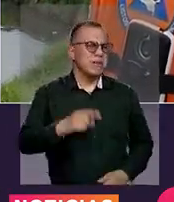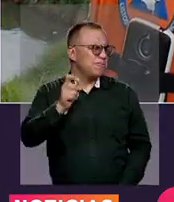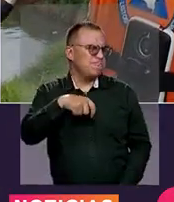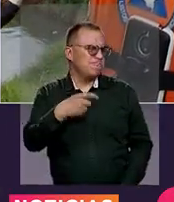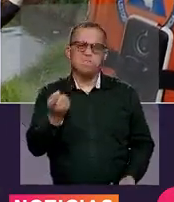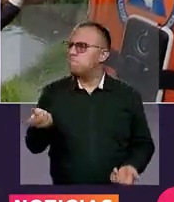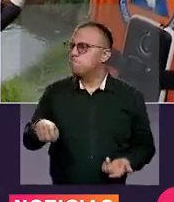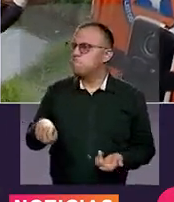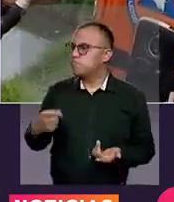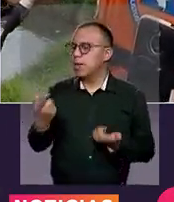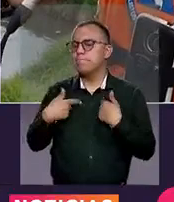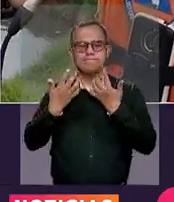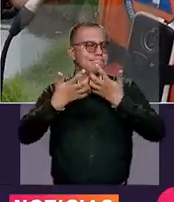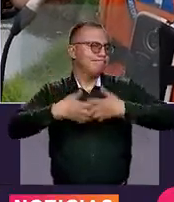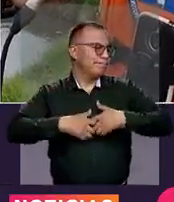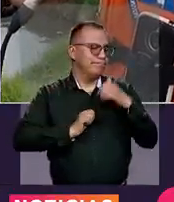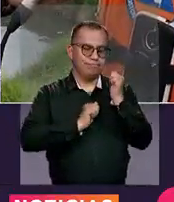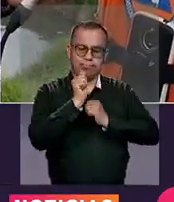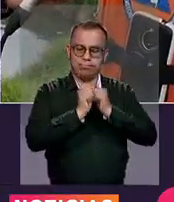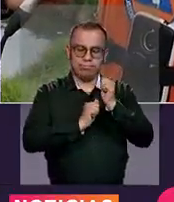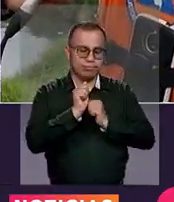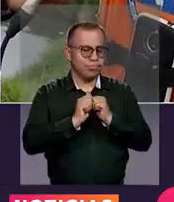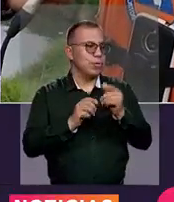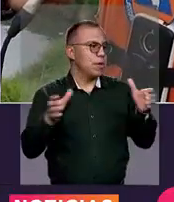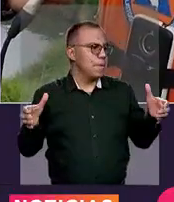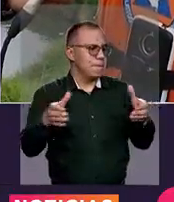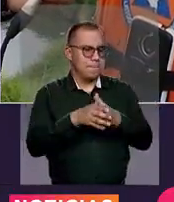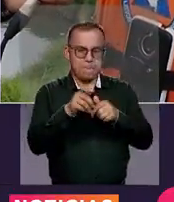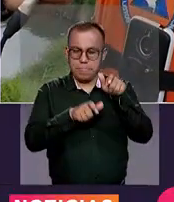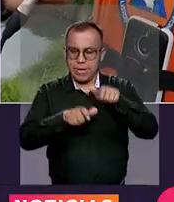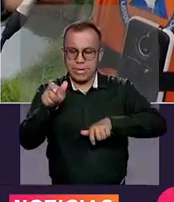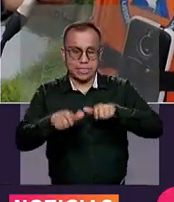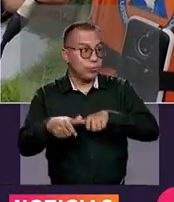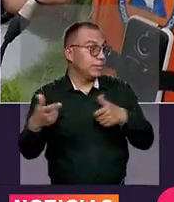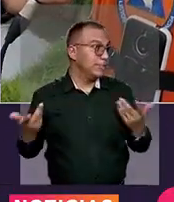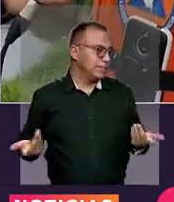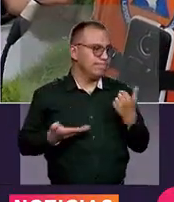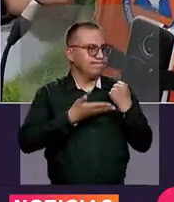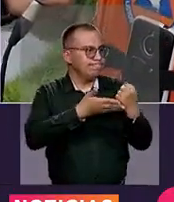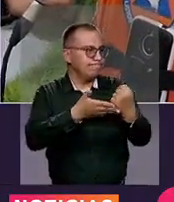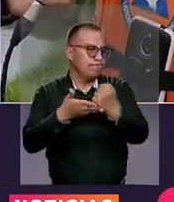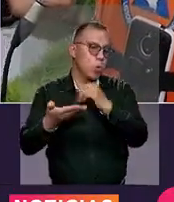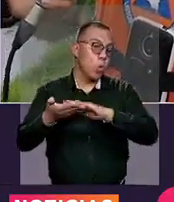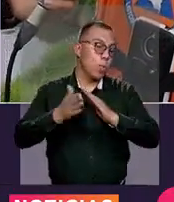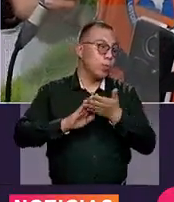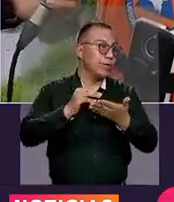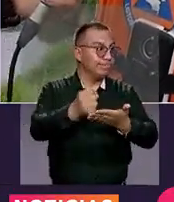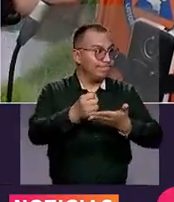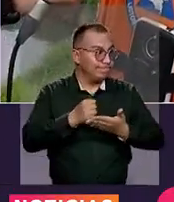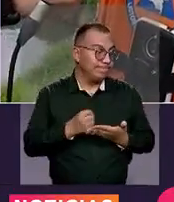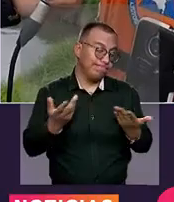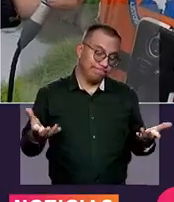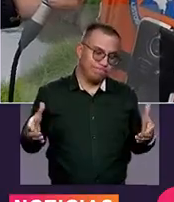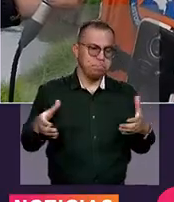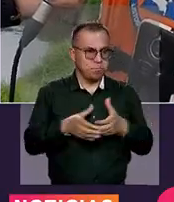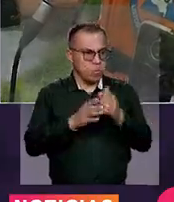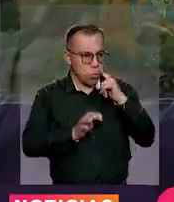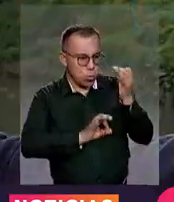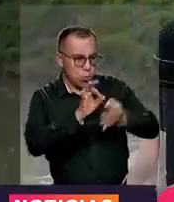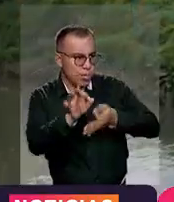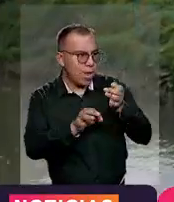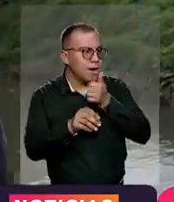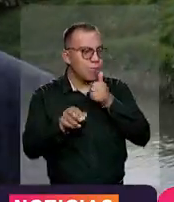eso? Maquinaria, personal humano y también colaboración de la comunidad, de nosotros, ayudar a cuidar el